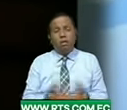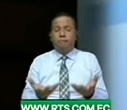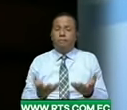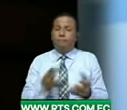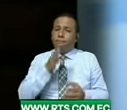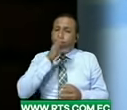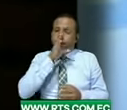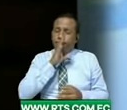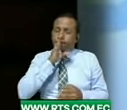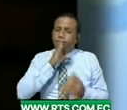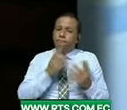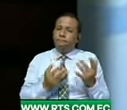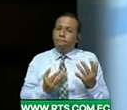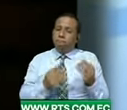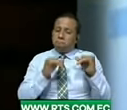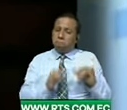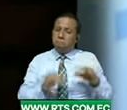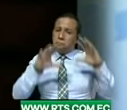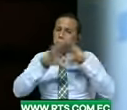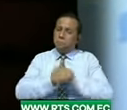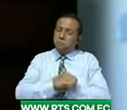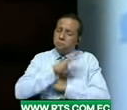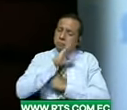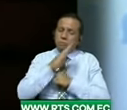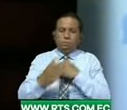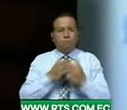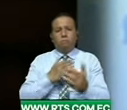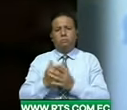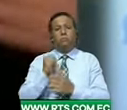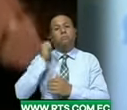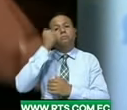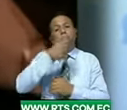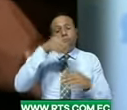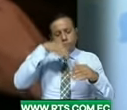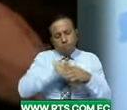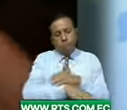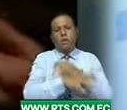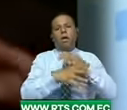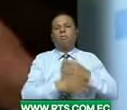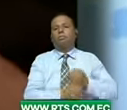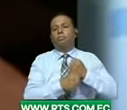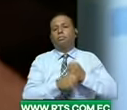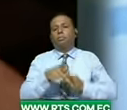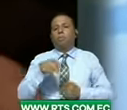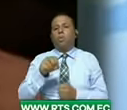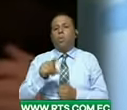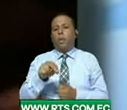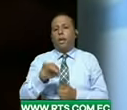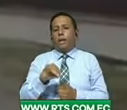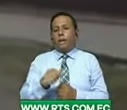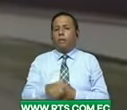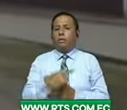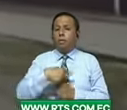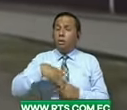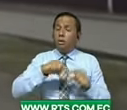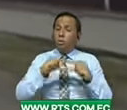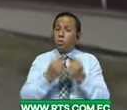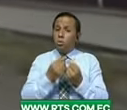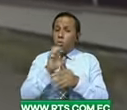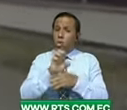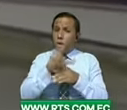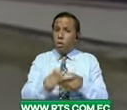esperemos que pronto se mueva, o si no, pasar la noche aquí, poder ir el día de mañana a estar en Polonia. Este grupo de compatriotas está a